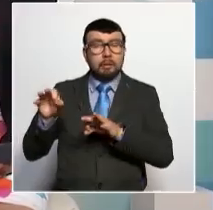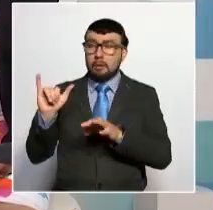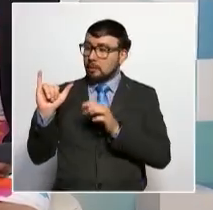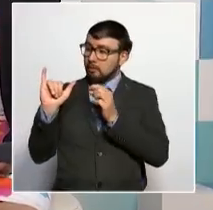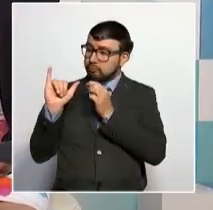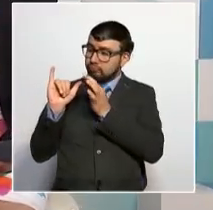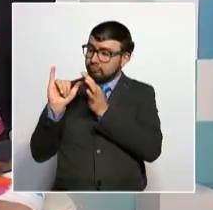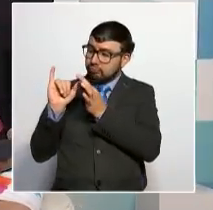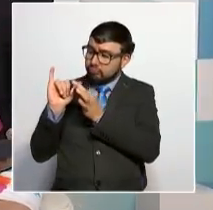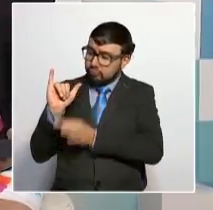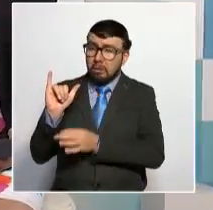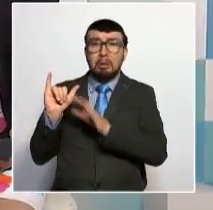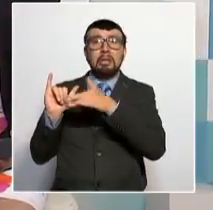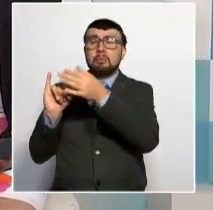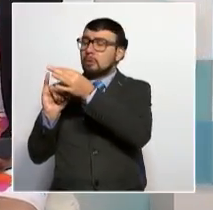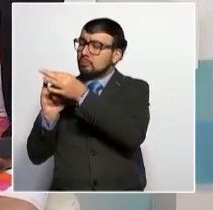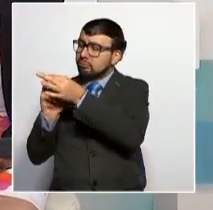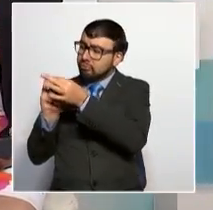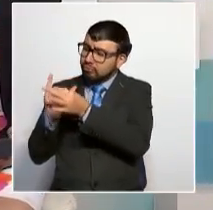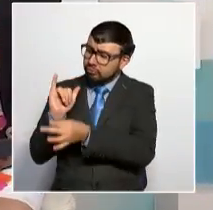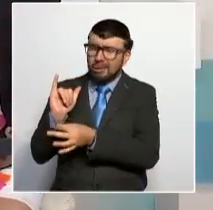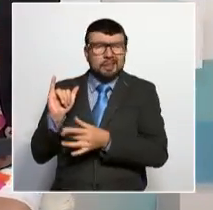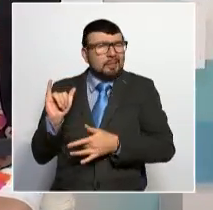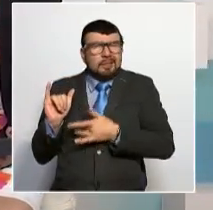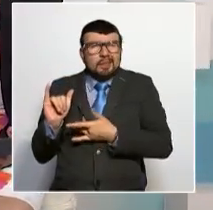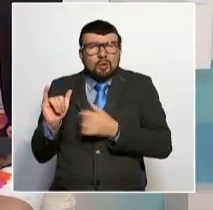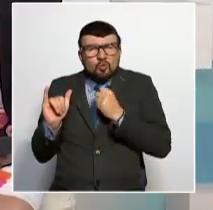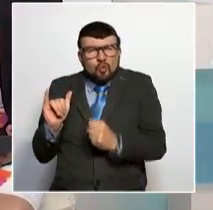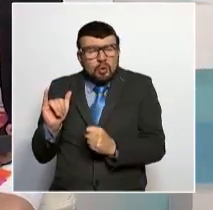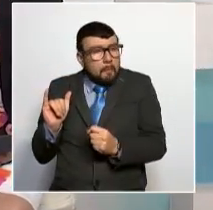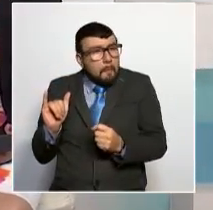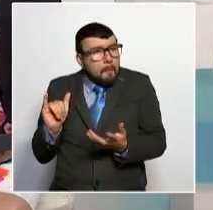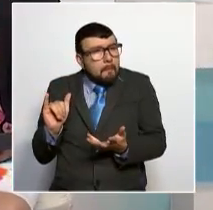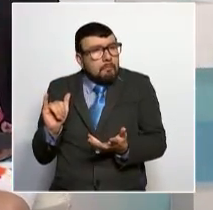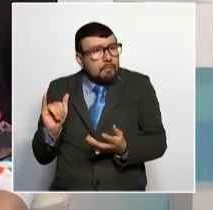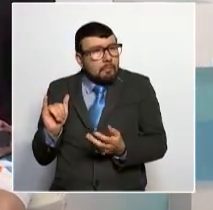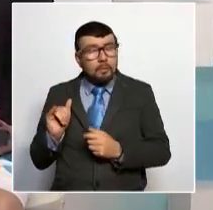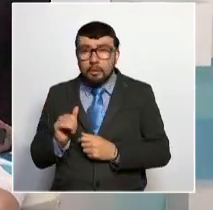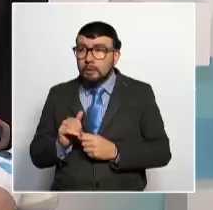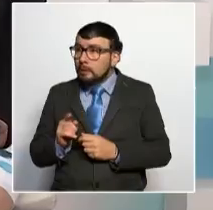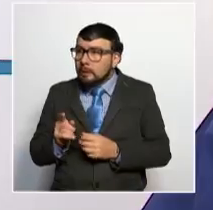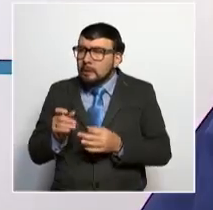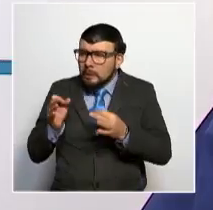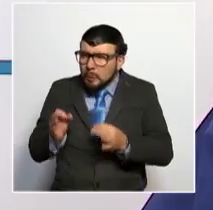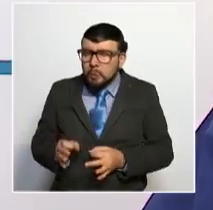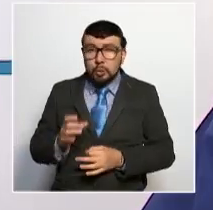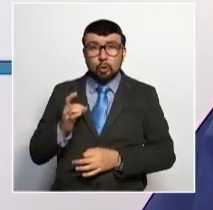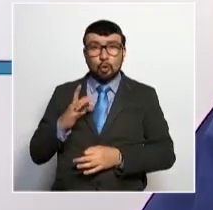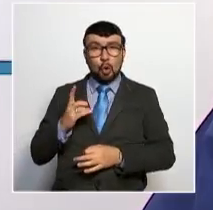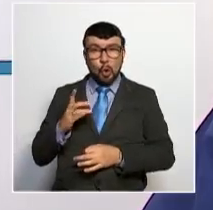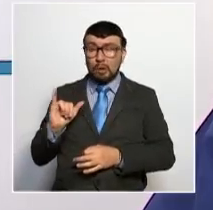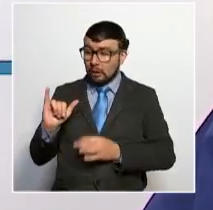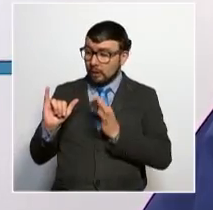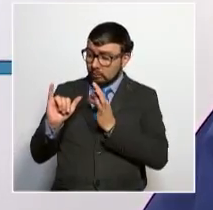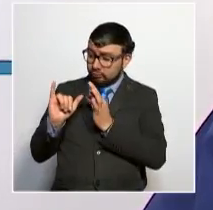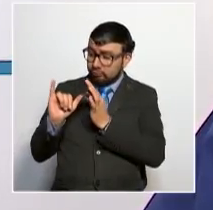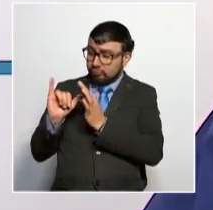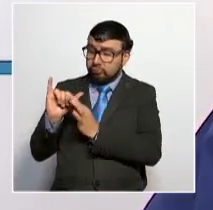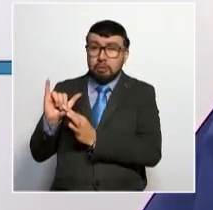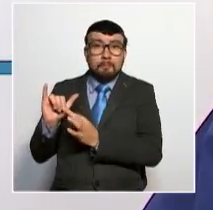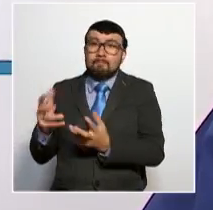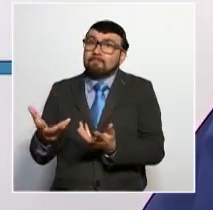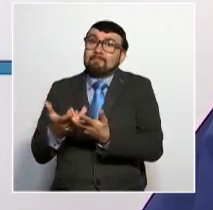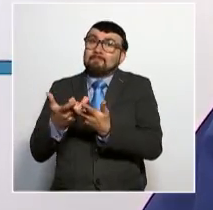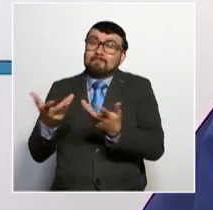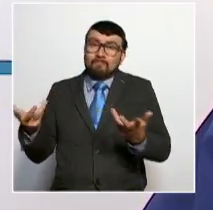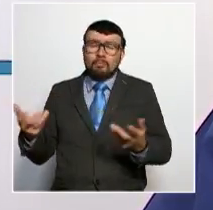hay sintomatología. Bueno, establecer realmente si el dolor es por ovulación o no es difícil. Hay algunas mujeres que son